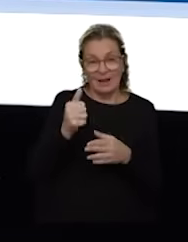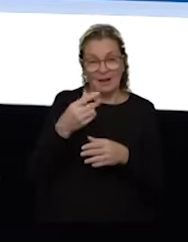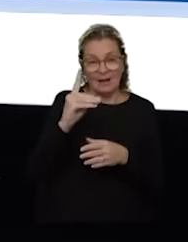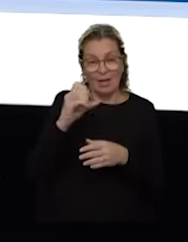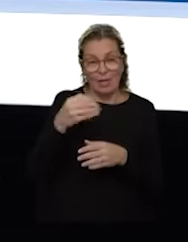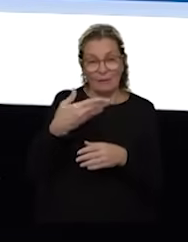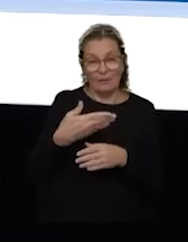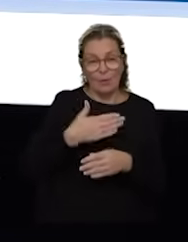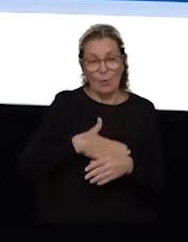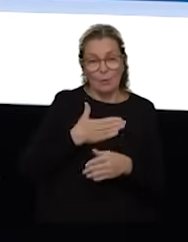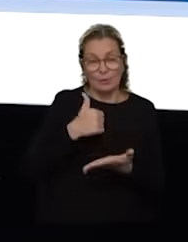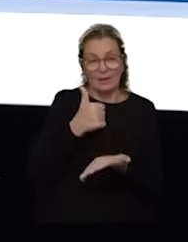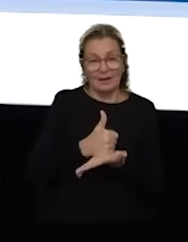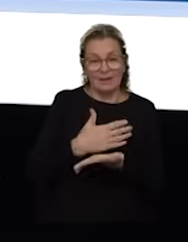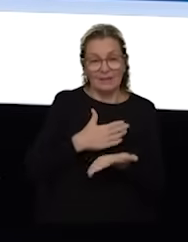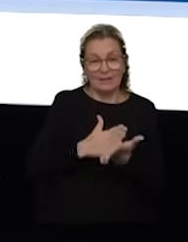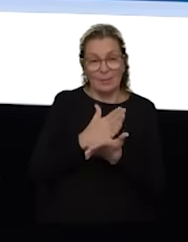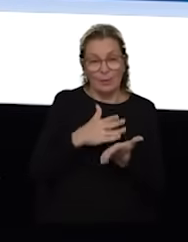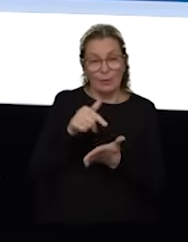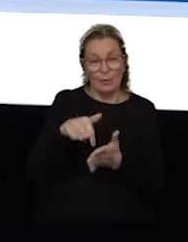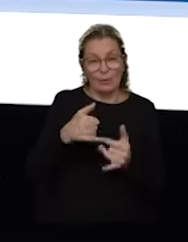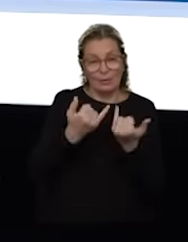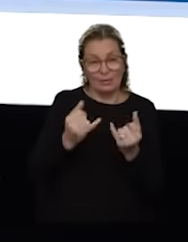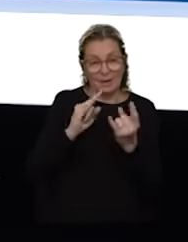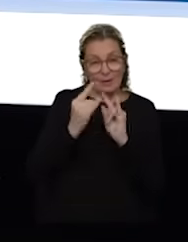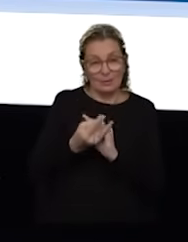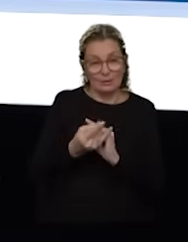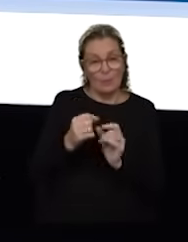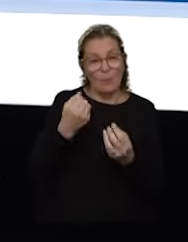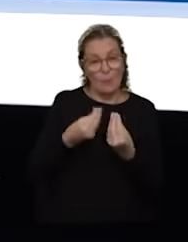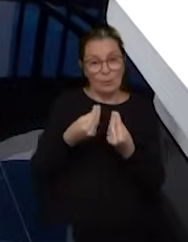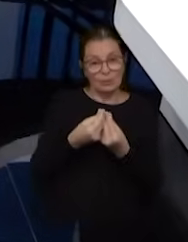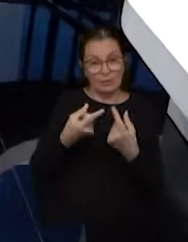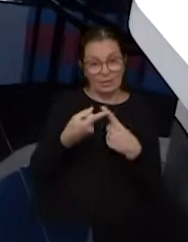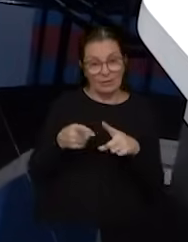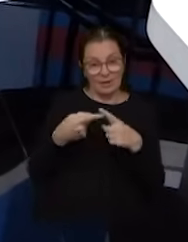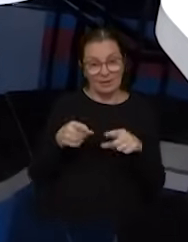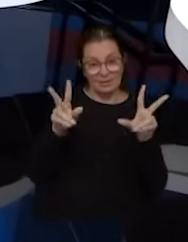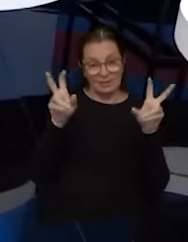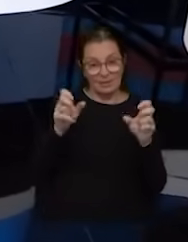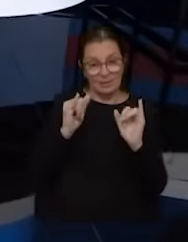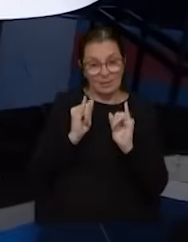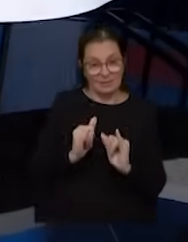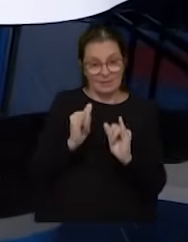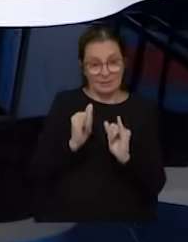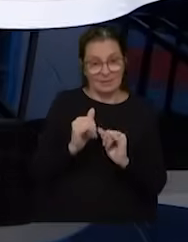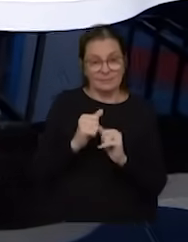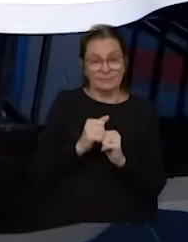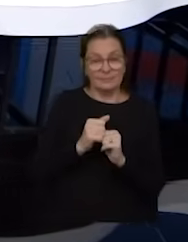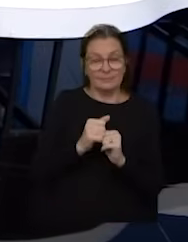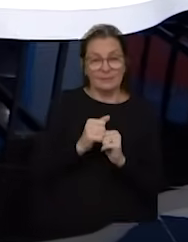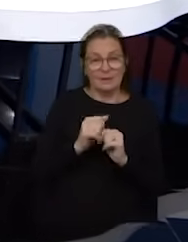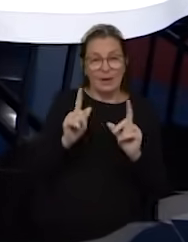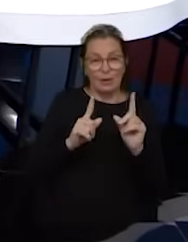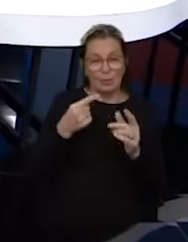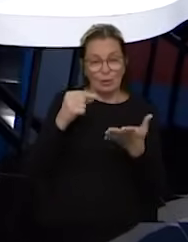Es un gusto estar acá siempre Bueno una jornada intensa no en el parlamento hoy con distintos temas recién ahí Ju nuestro compañero brindaba algunos